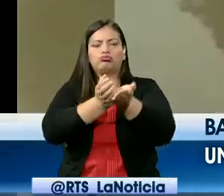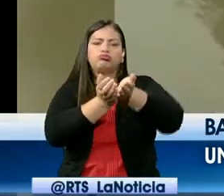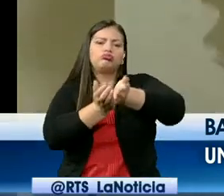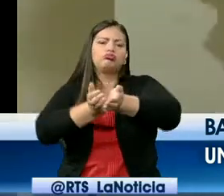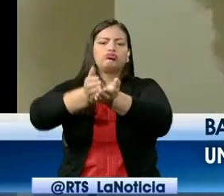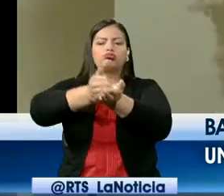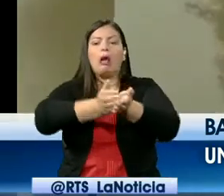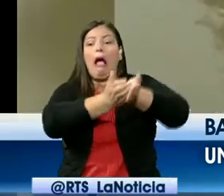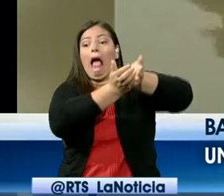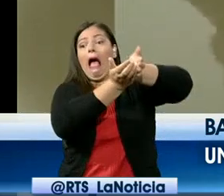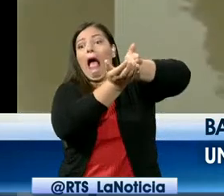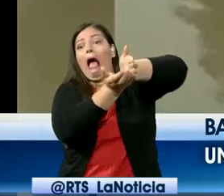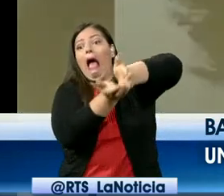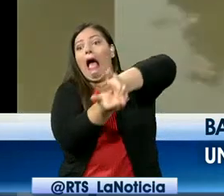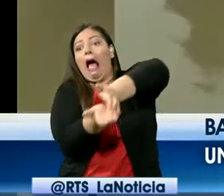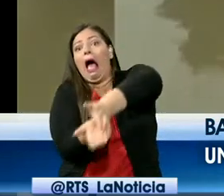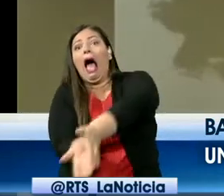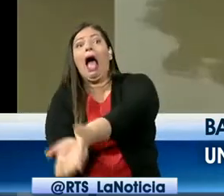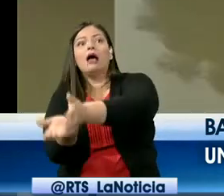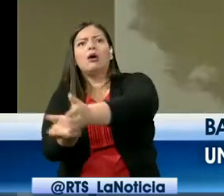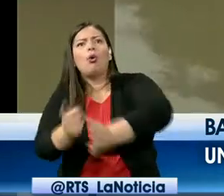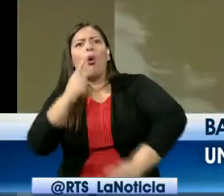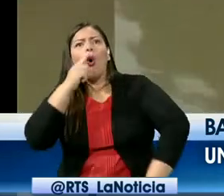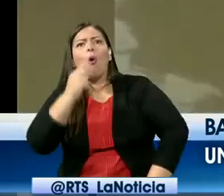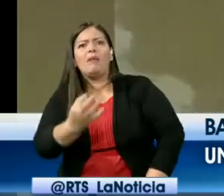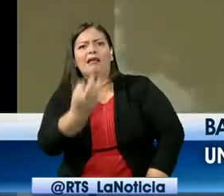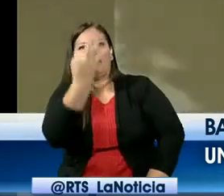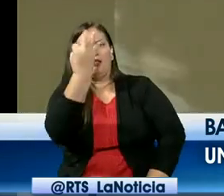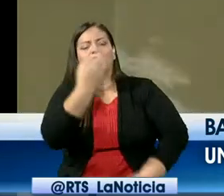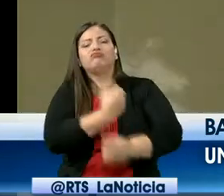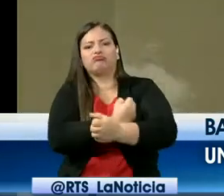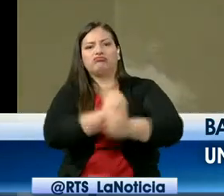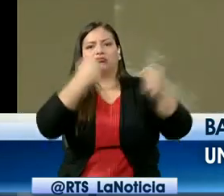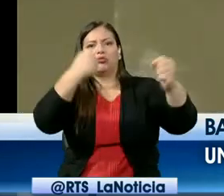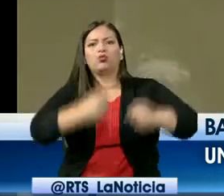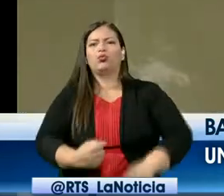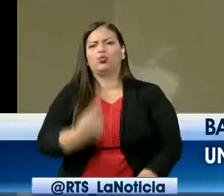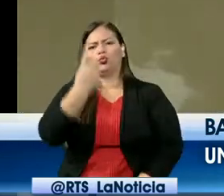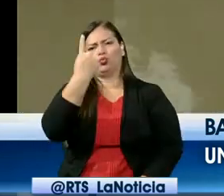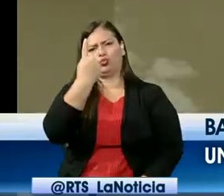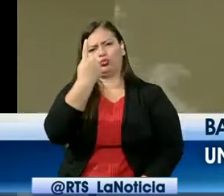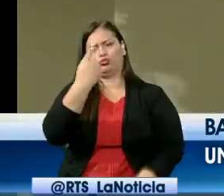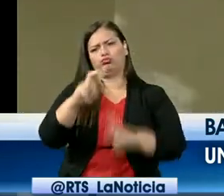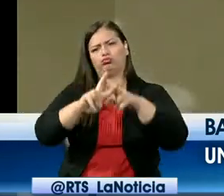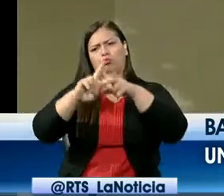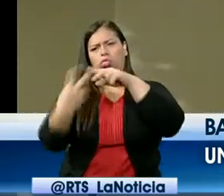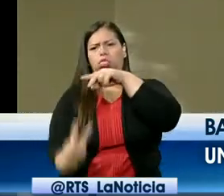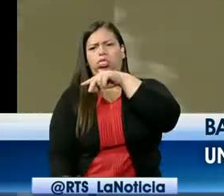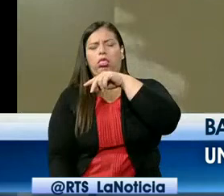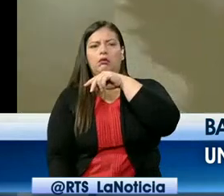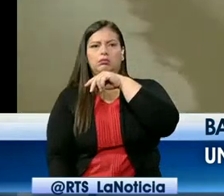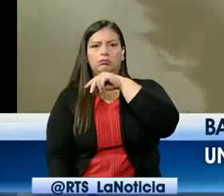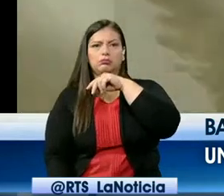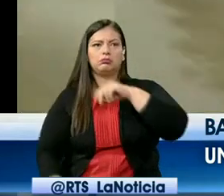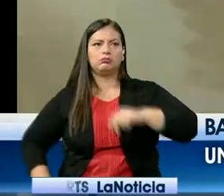lograron salir, como este ciudadano. Dale ahí, tírate.